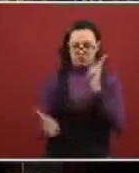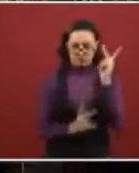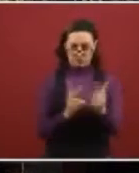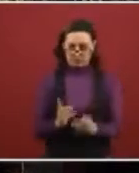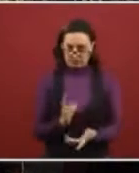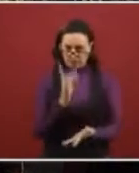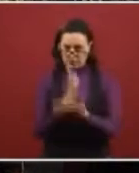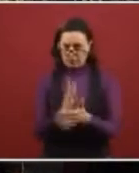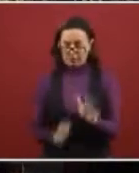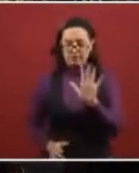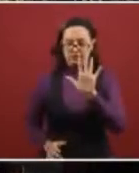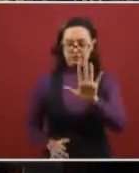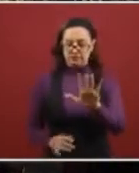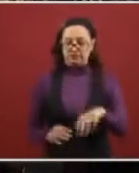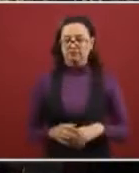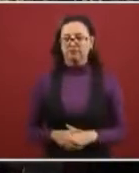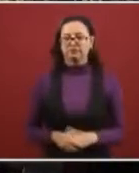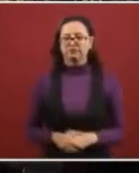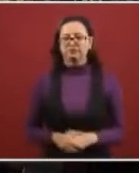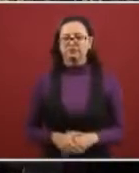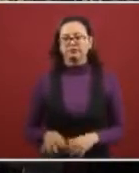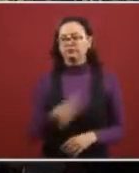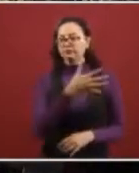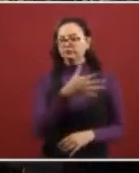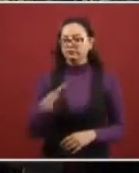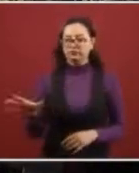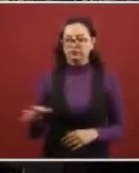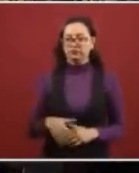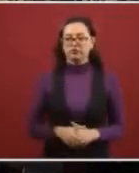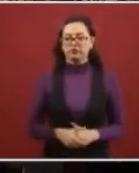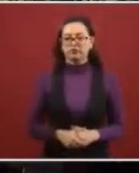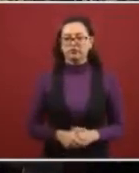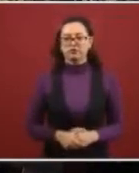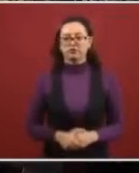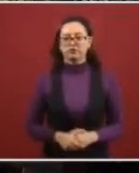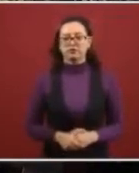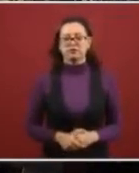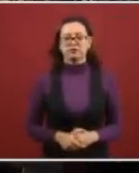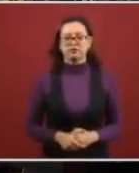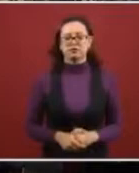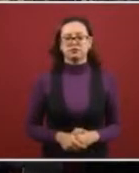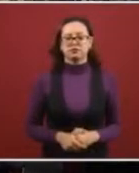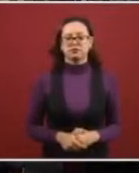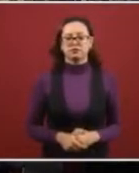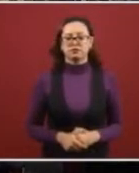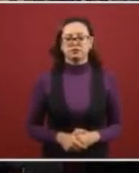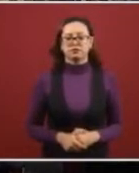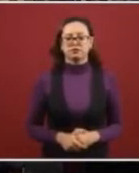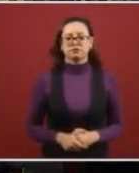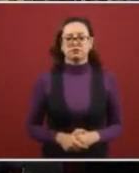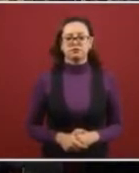five questions. Answer five questions. En lo general. In general. A ver,